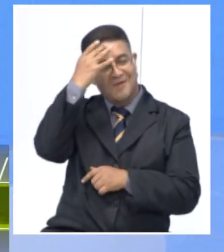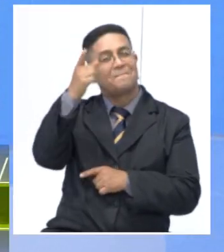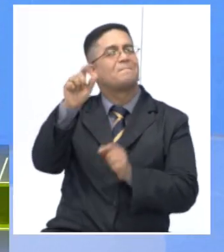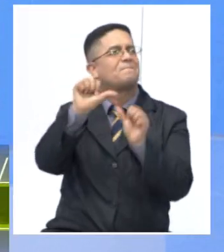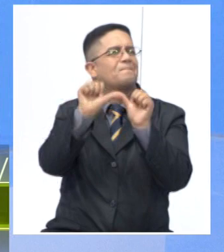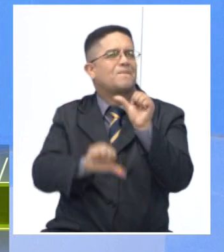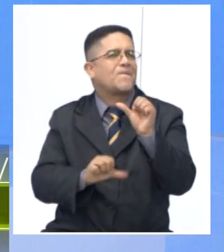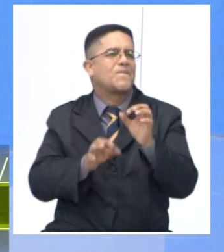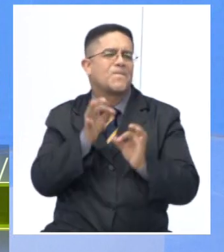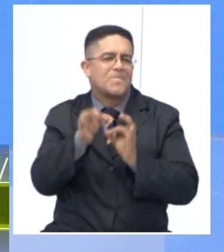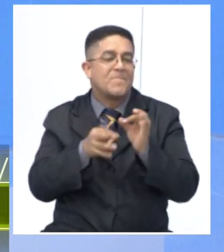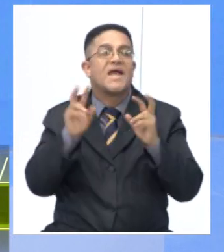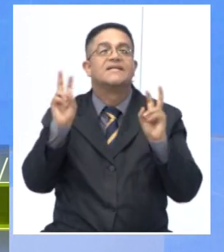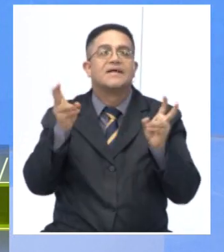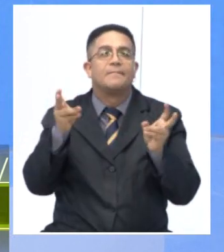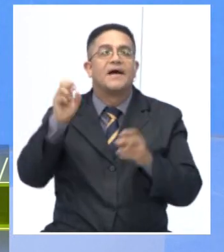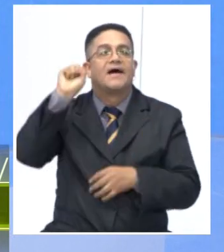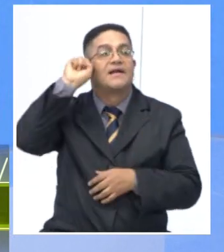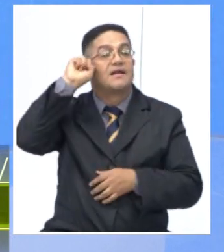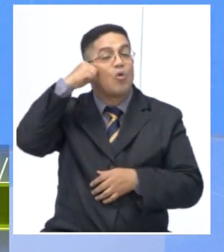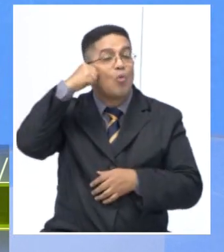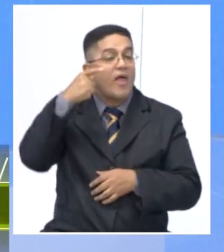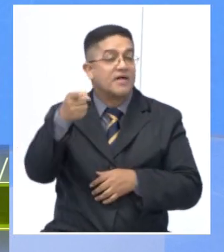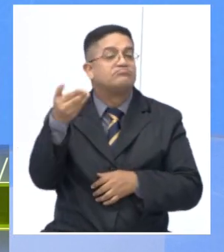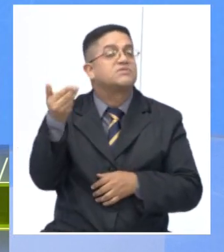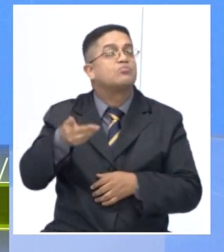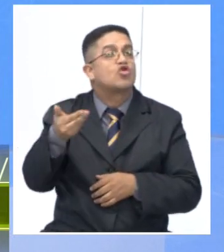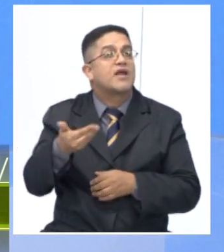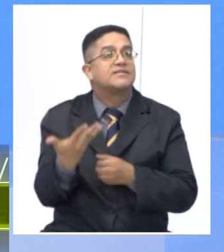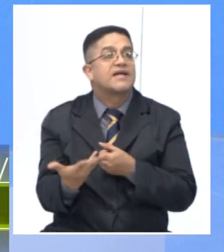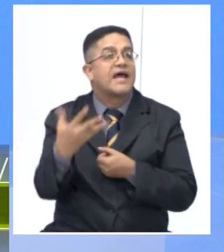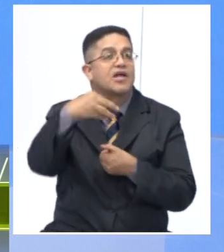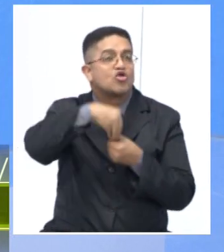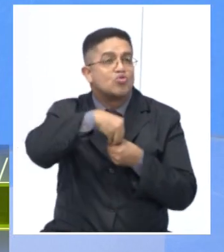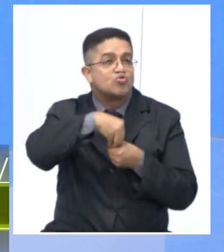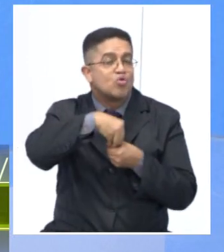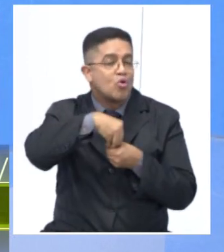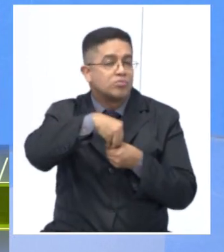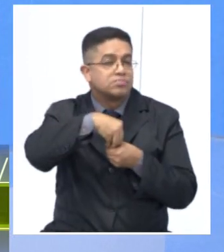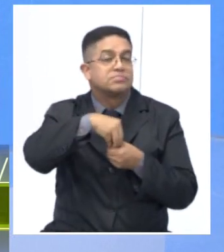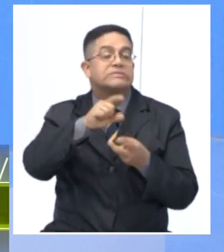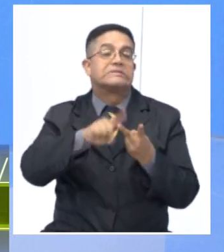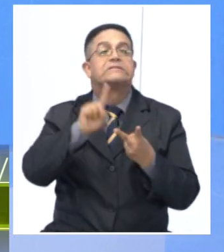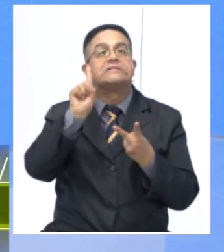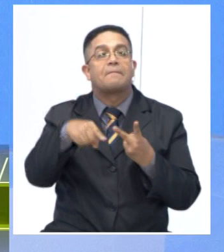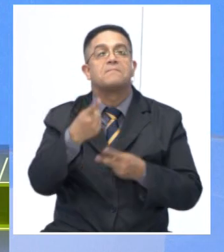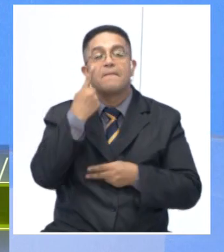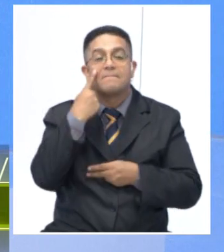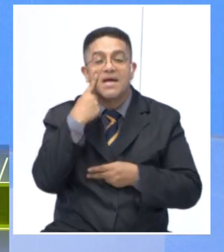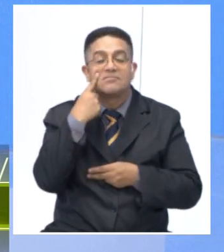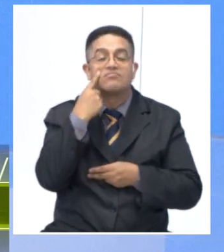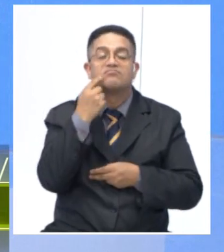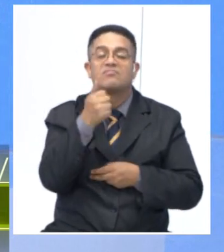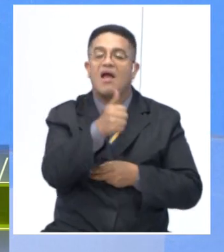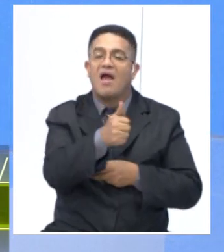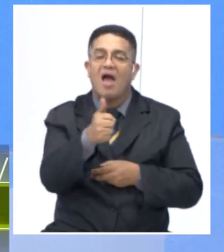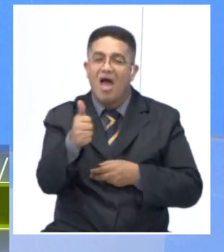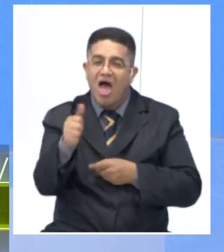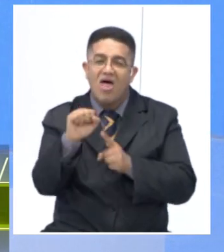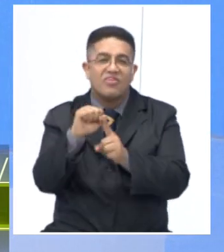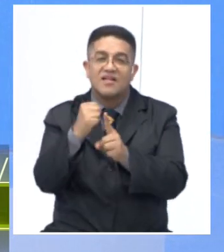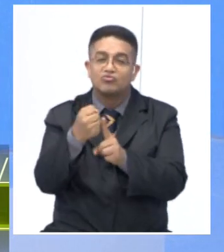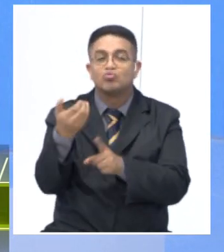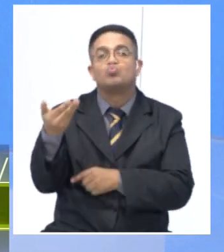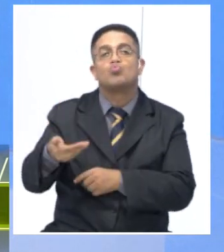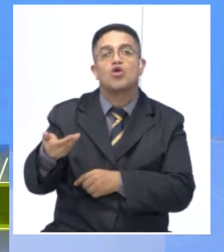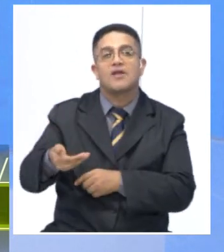sobre este tema. Recuerden la importancia de la inclusión, además ver que cada aspecto es importante en nuestra vida